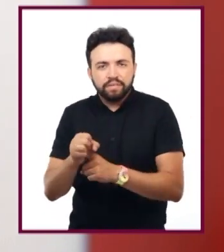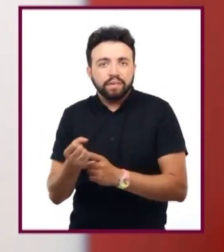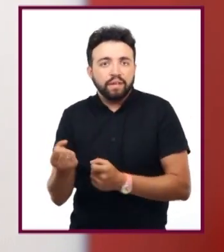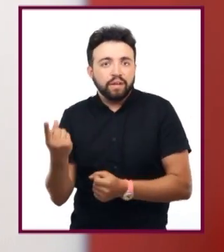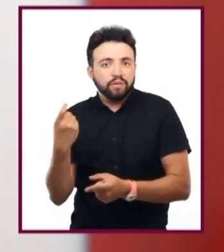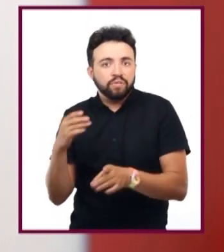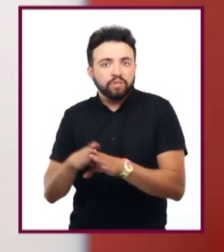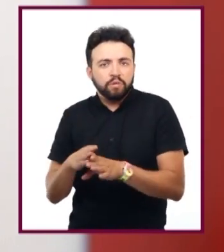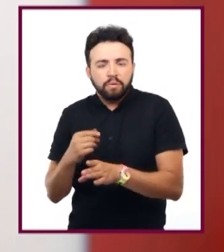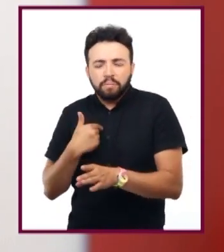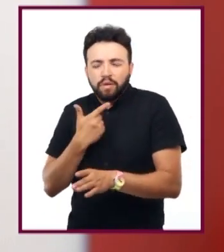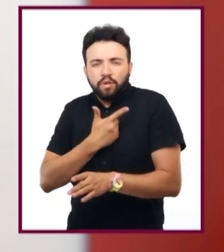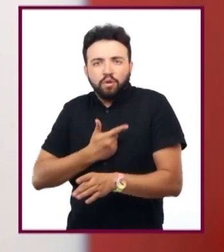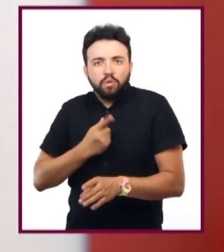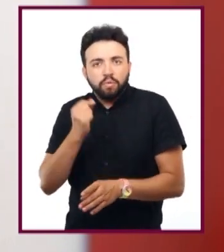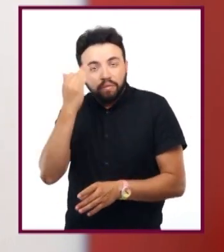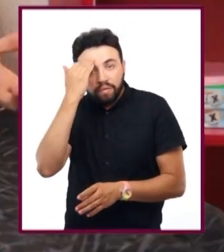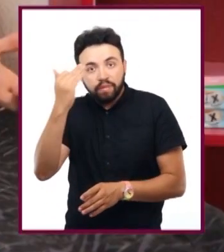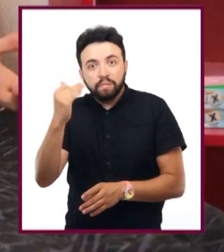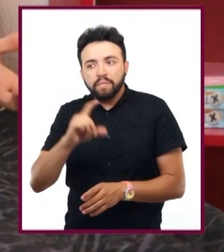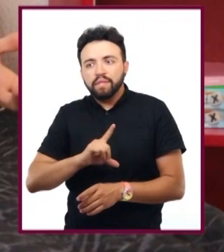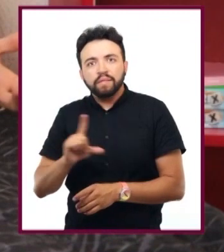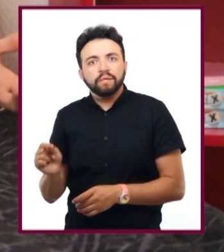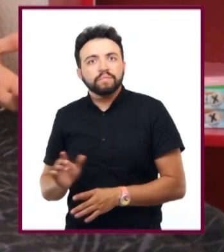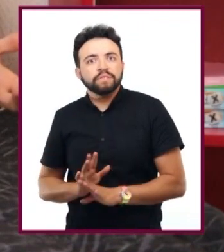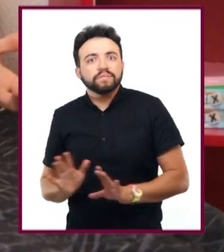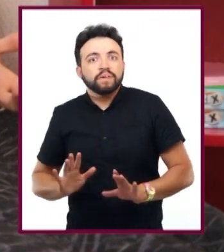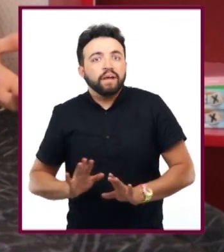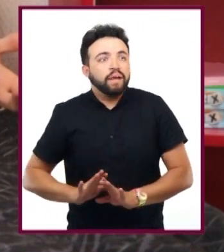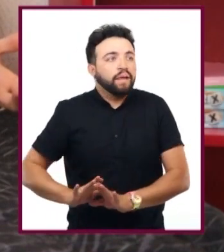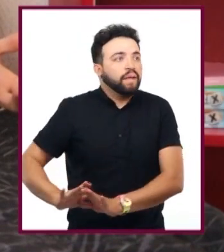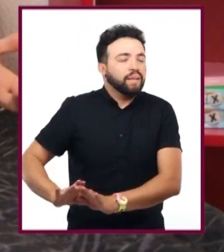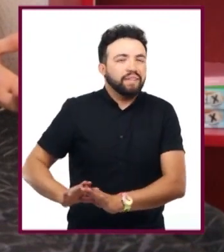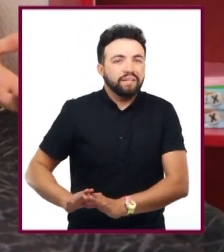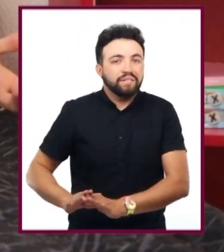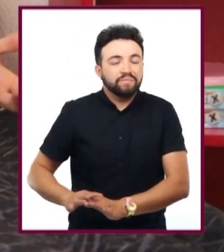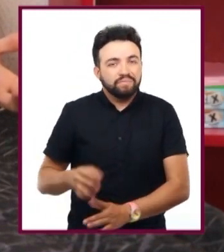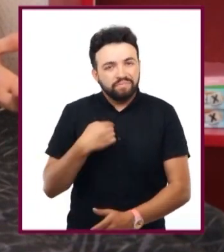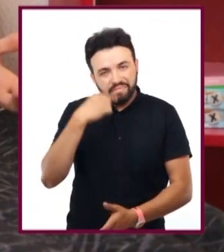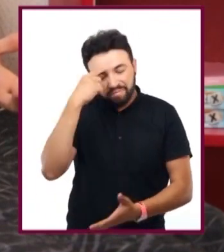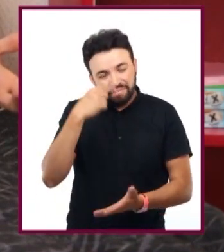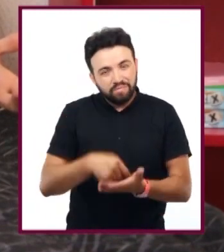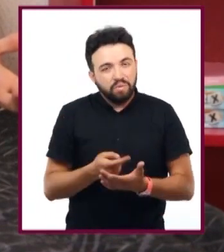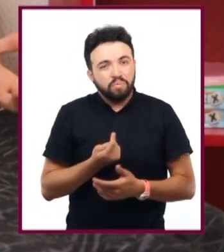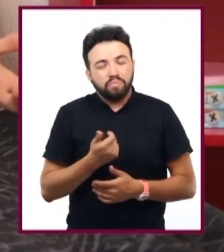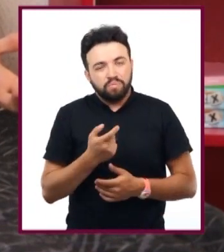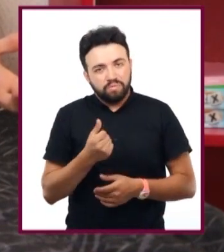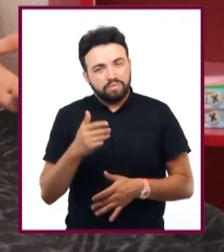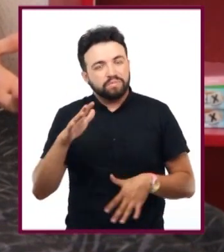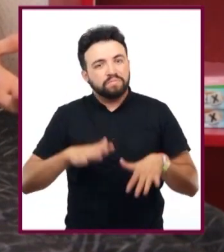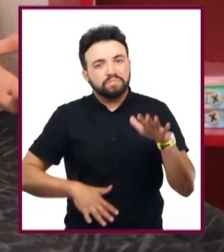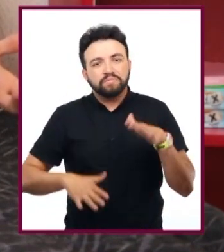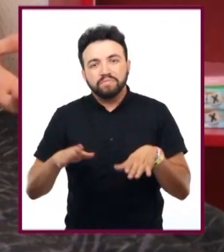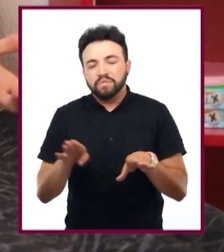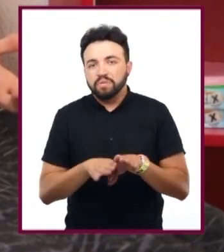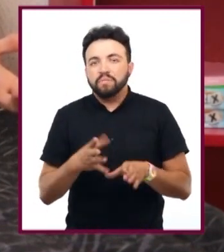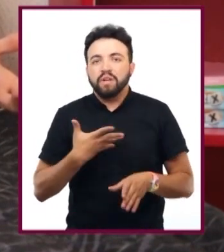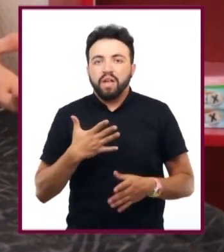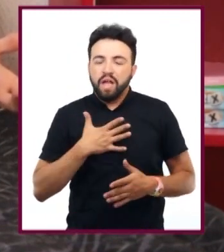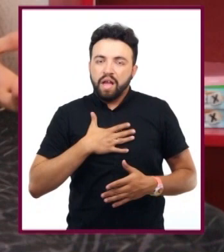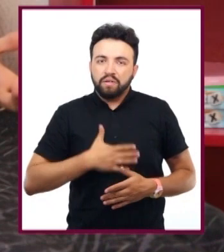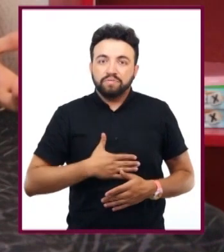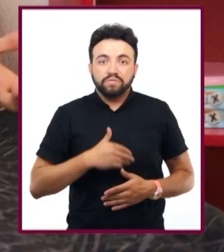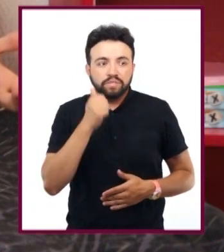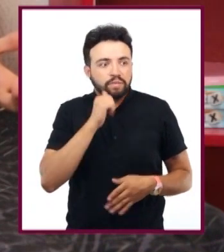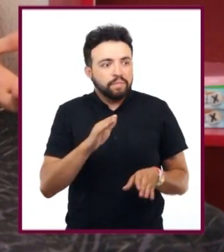poco de gusto por algunos momentos. Entonces, en realidad, pocas veces estamos a gusto. Siempre estamos deprisa y